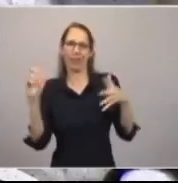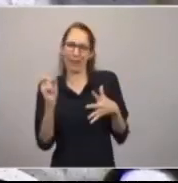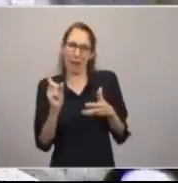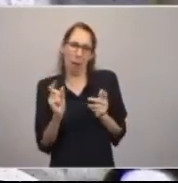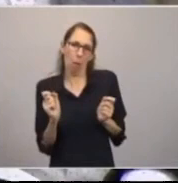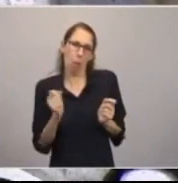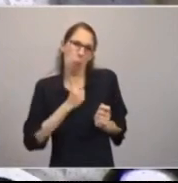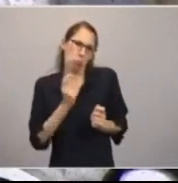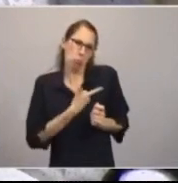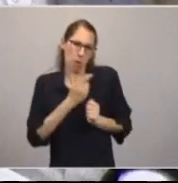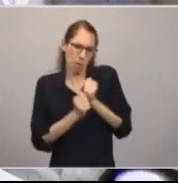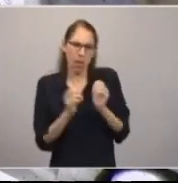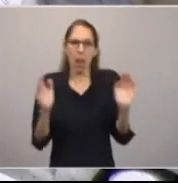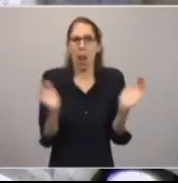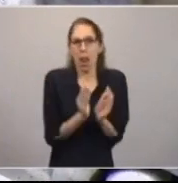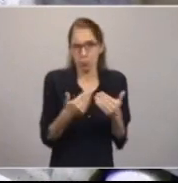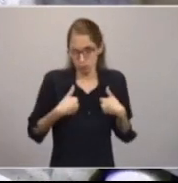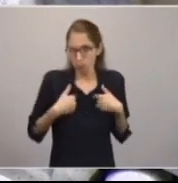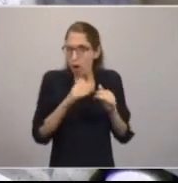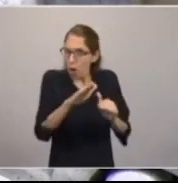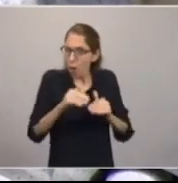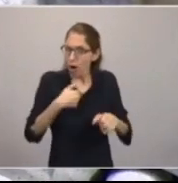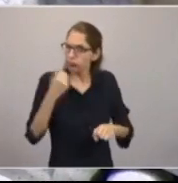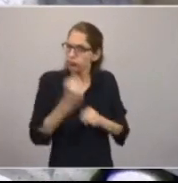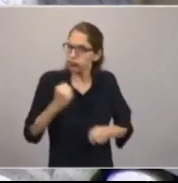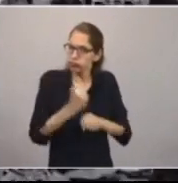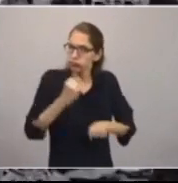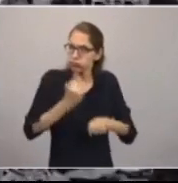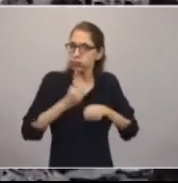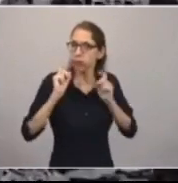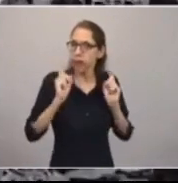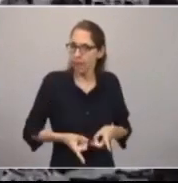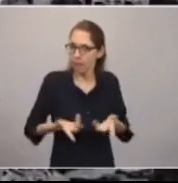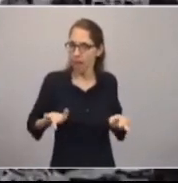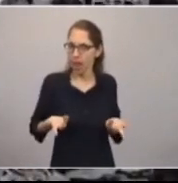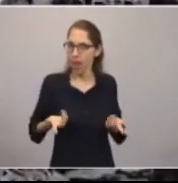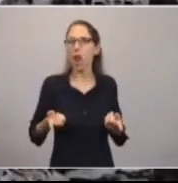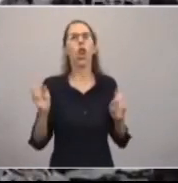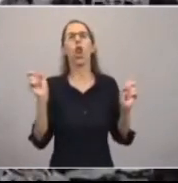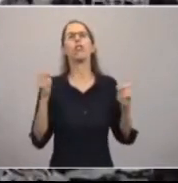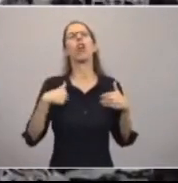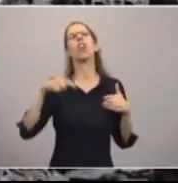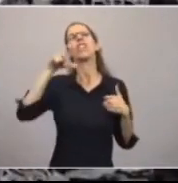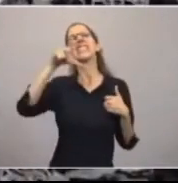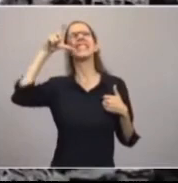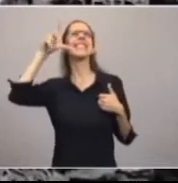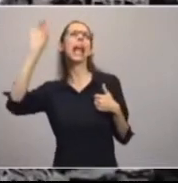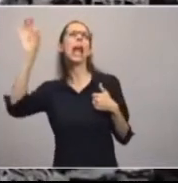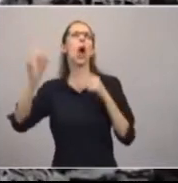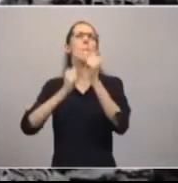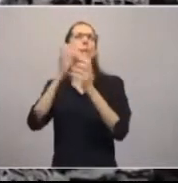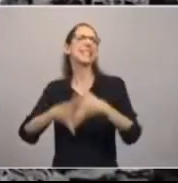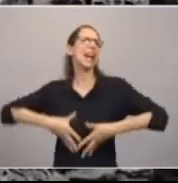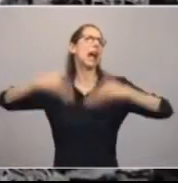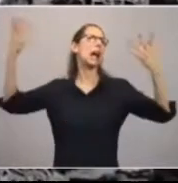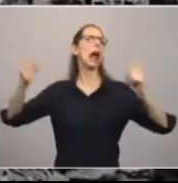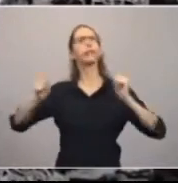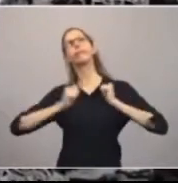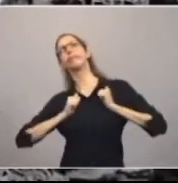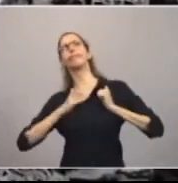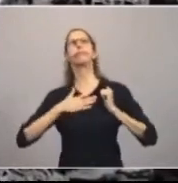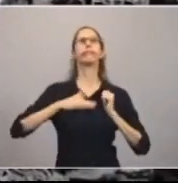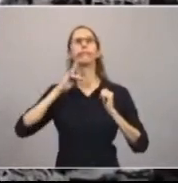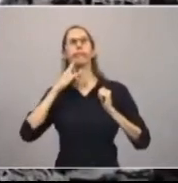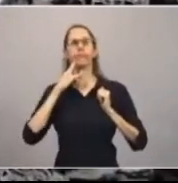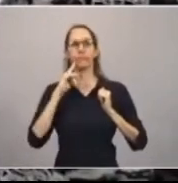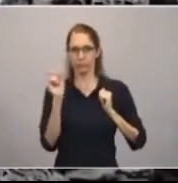empresa. No es un CEO de una gran multinacional, ¿no? Es trabajador también de su empresa.